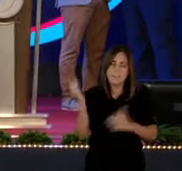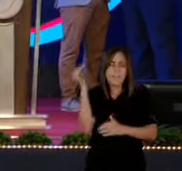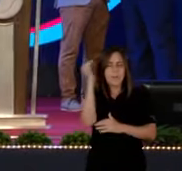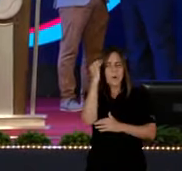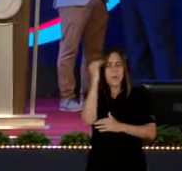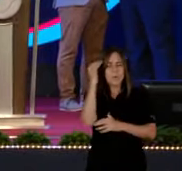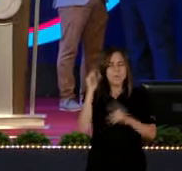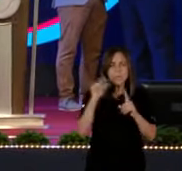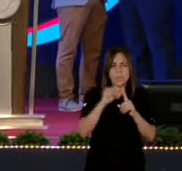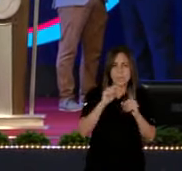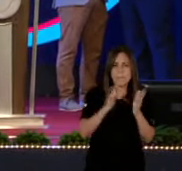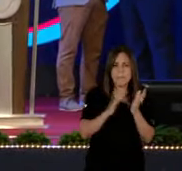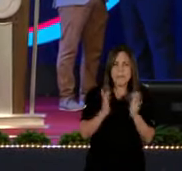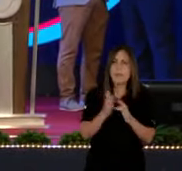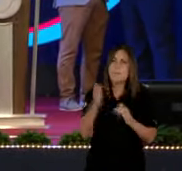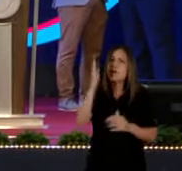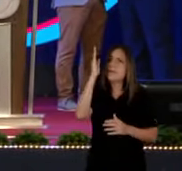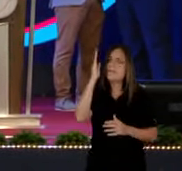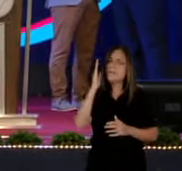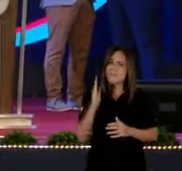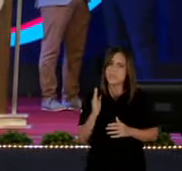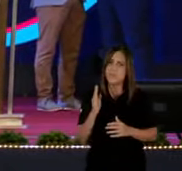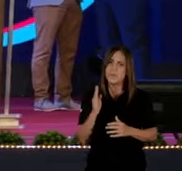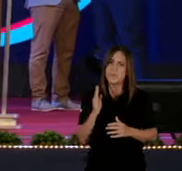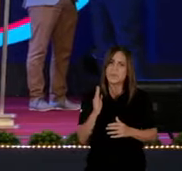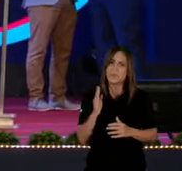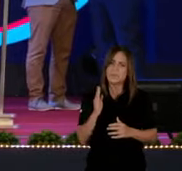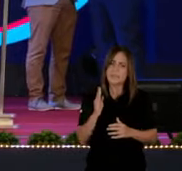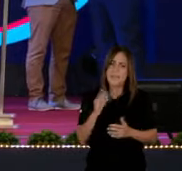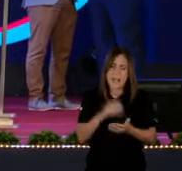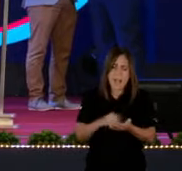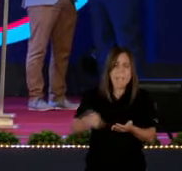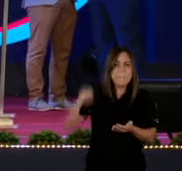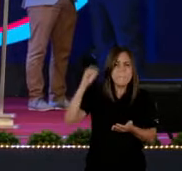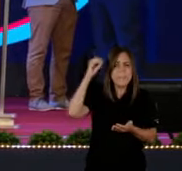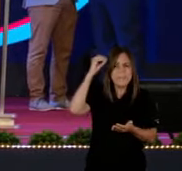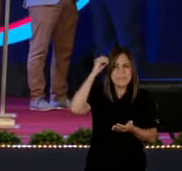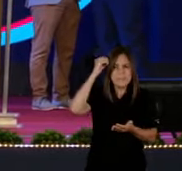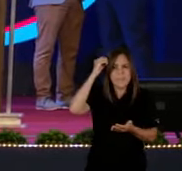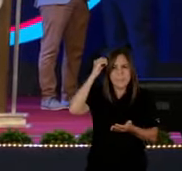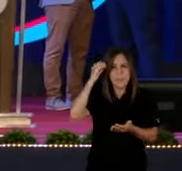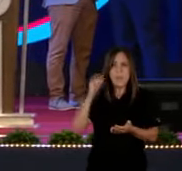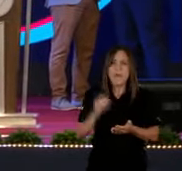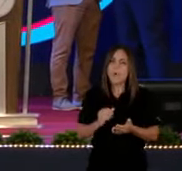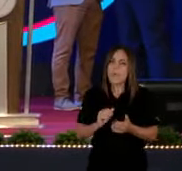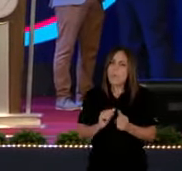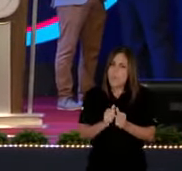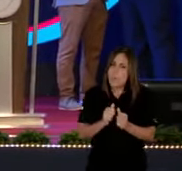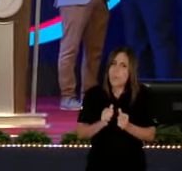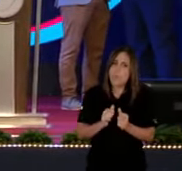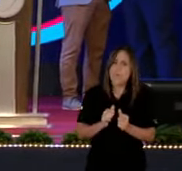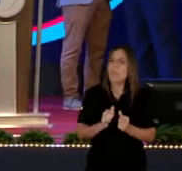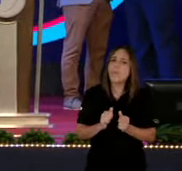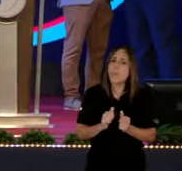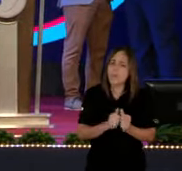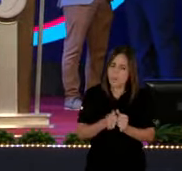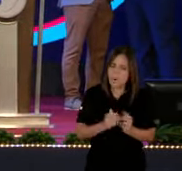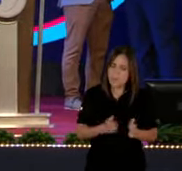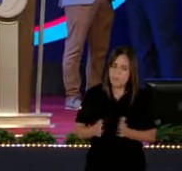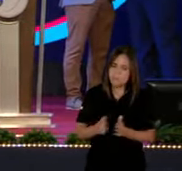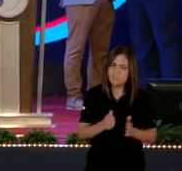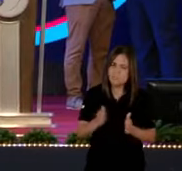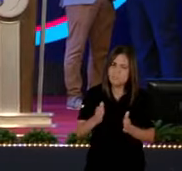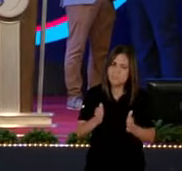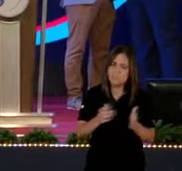conocimiento de la palabra de Dios, de ser inculcados en el camino del Señor, porque cuando sean viejos,